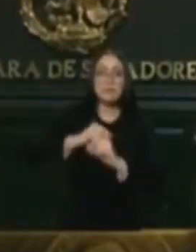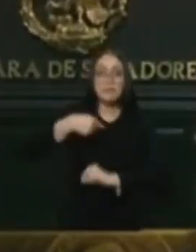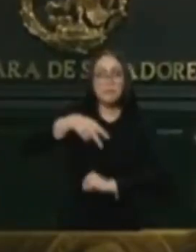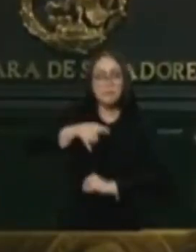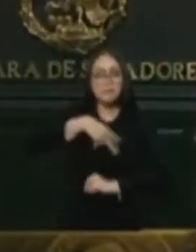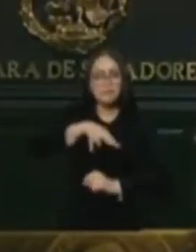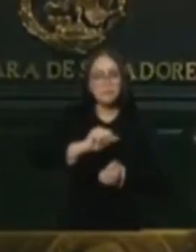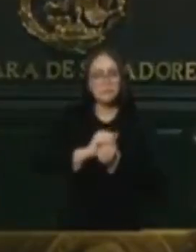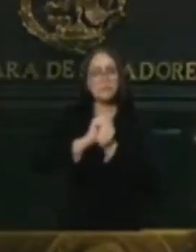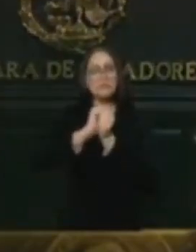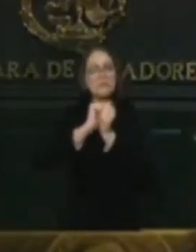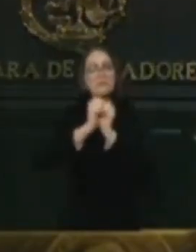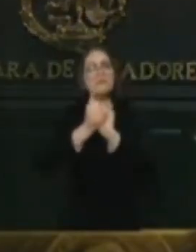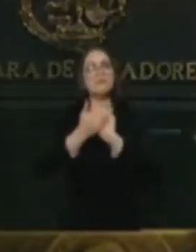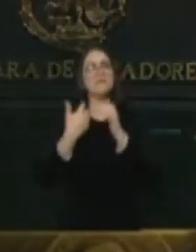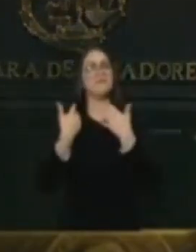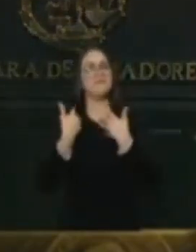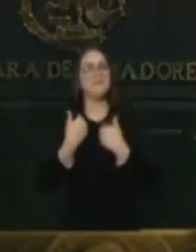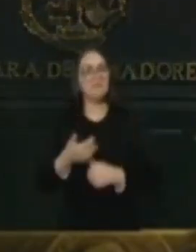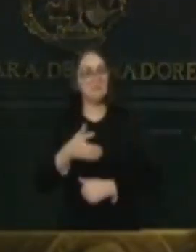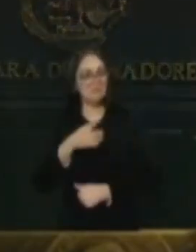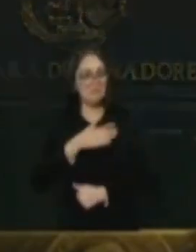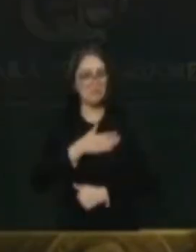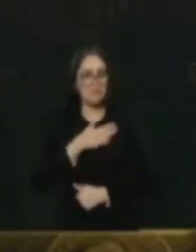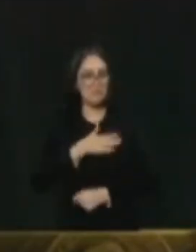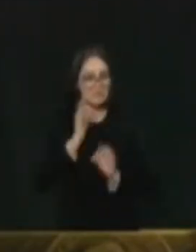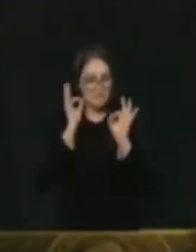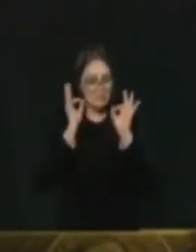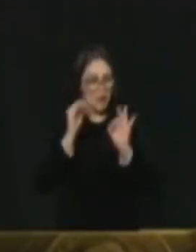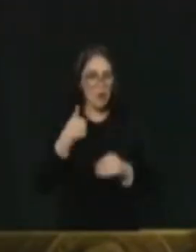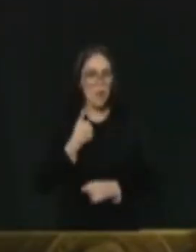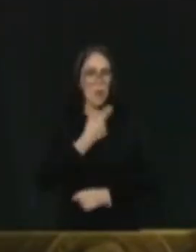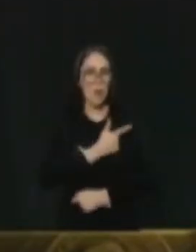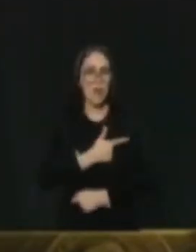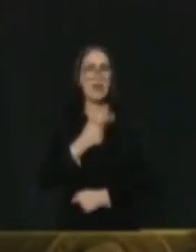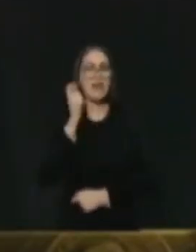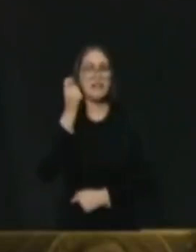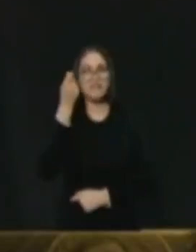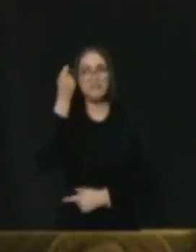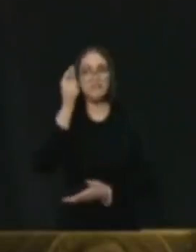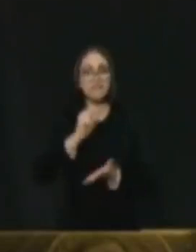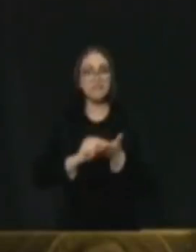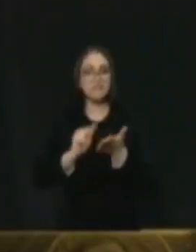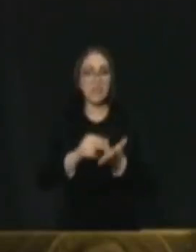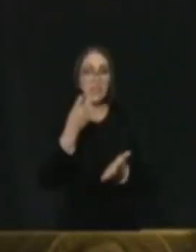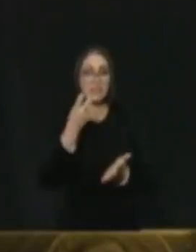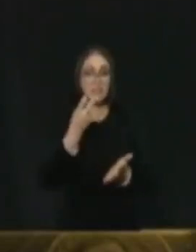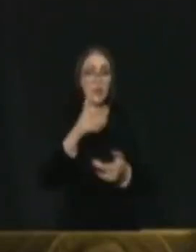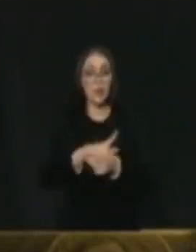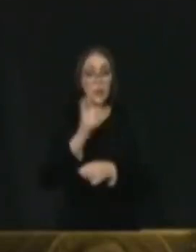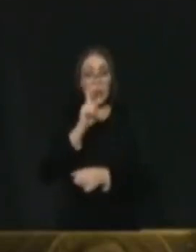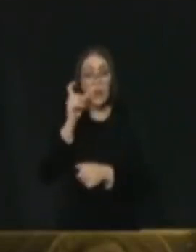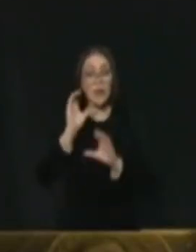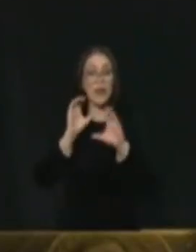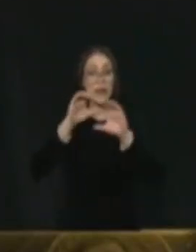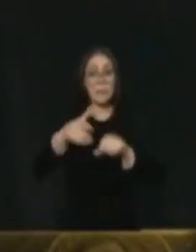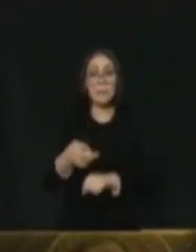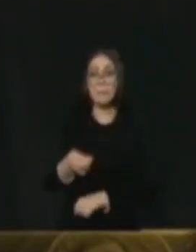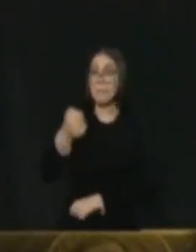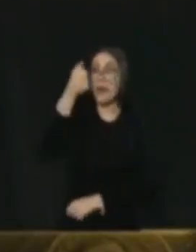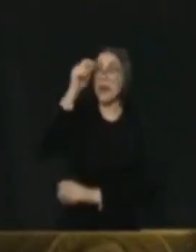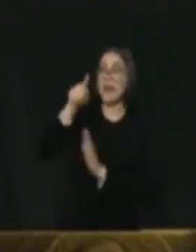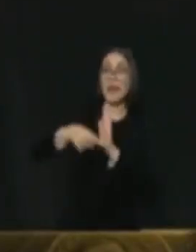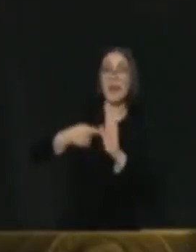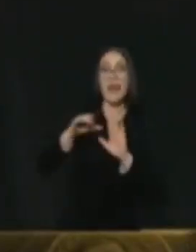suyo era escribir. Y así, desde la década de los 50, cuando entró a trabajar por primera vez en un